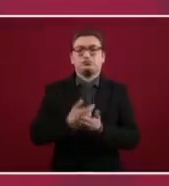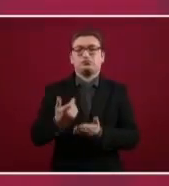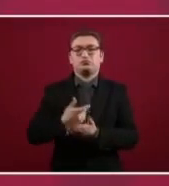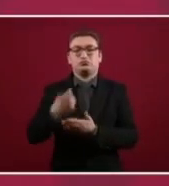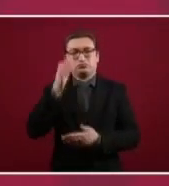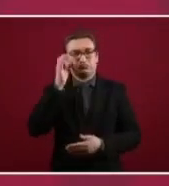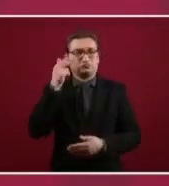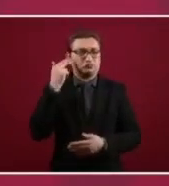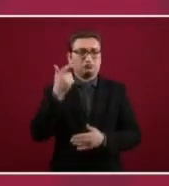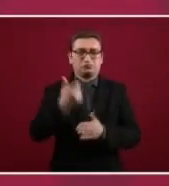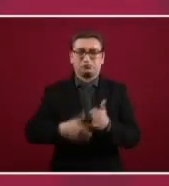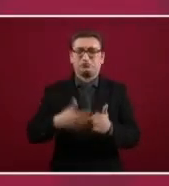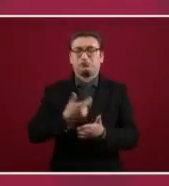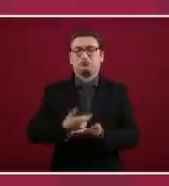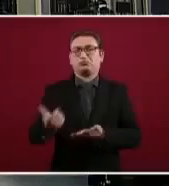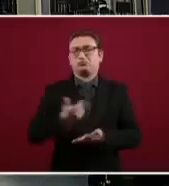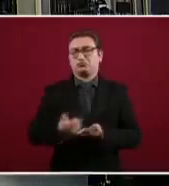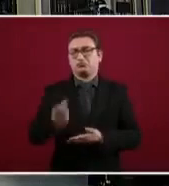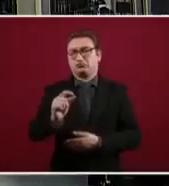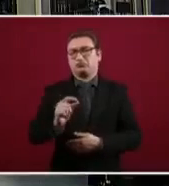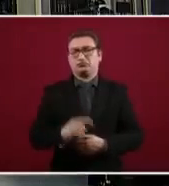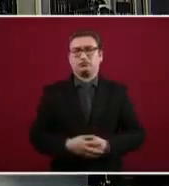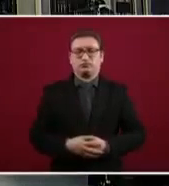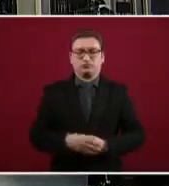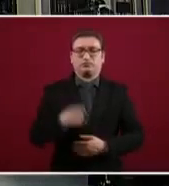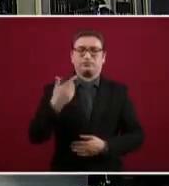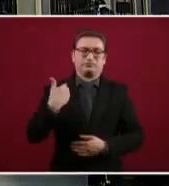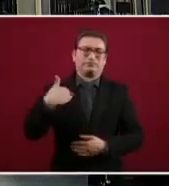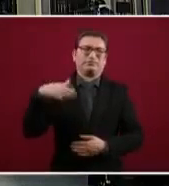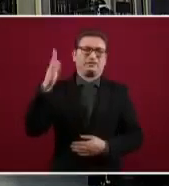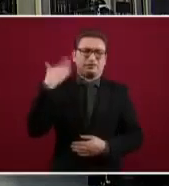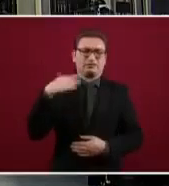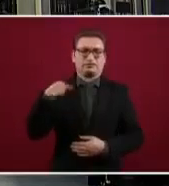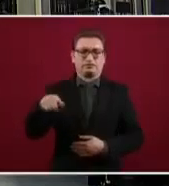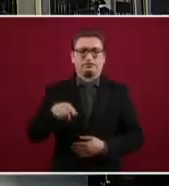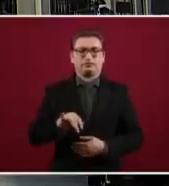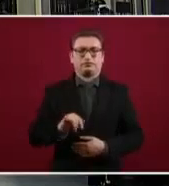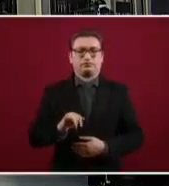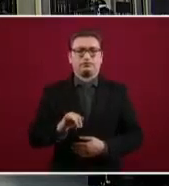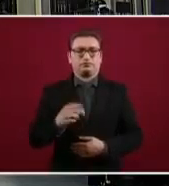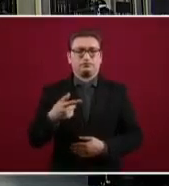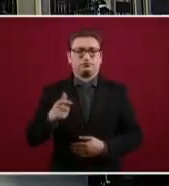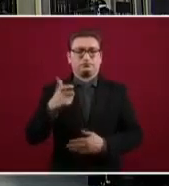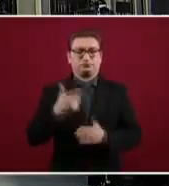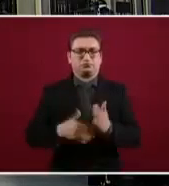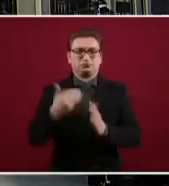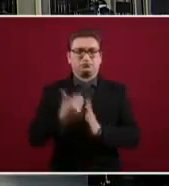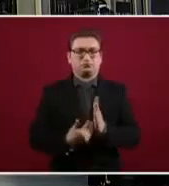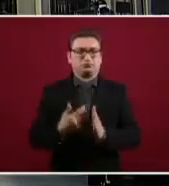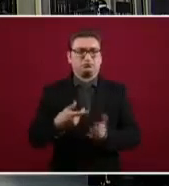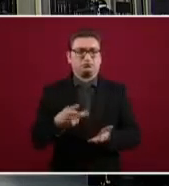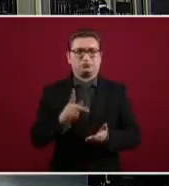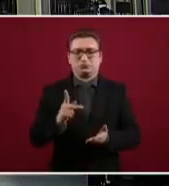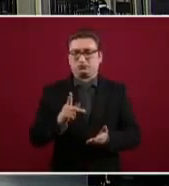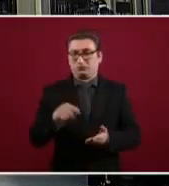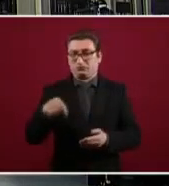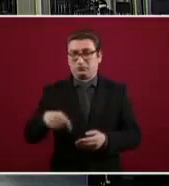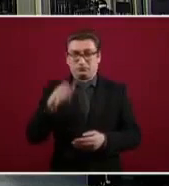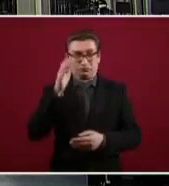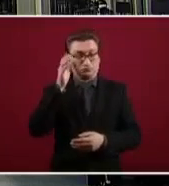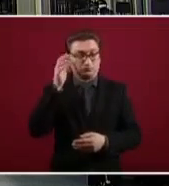en china si en ese entonces era más bajo el salario en china que en méxico